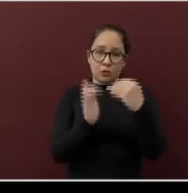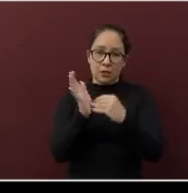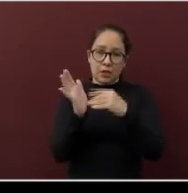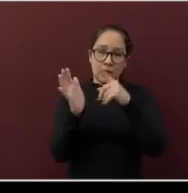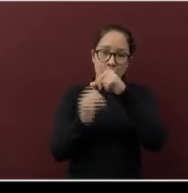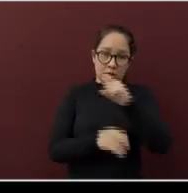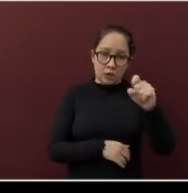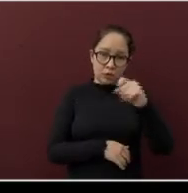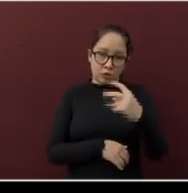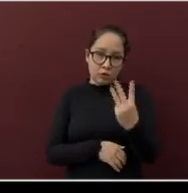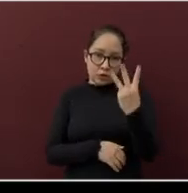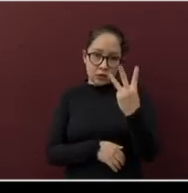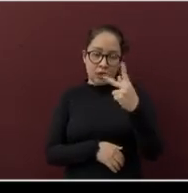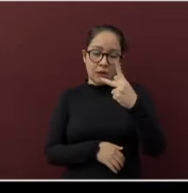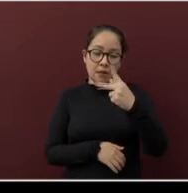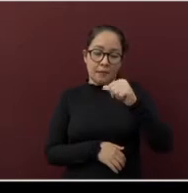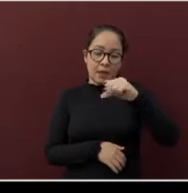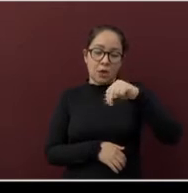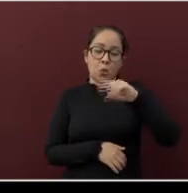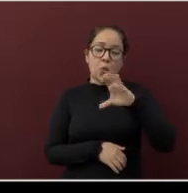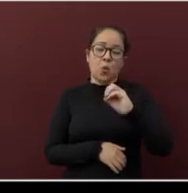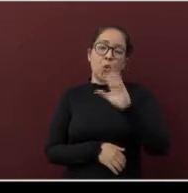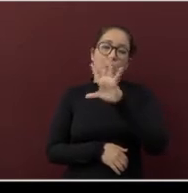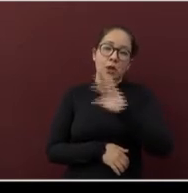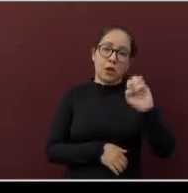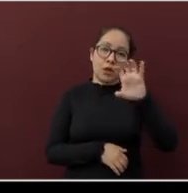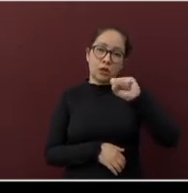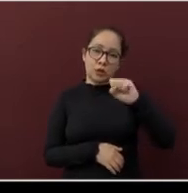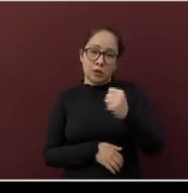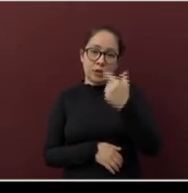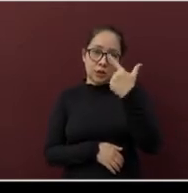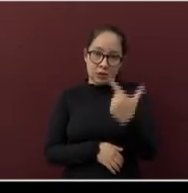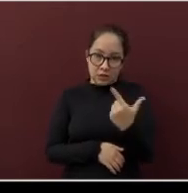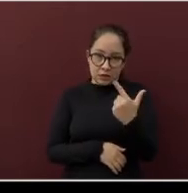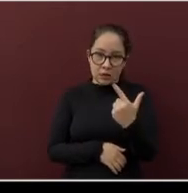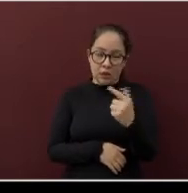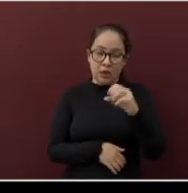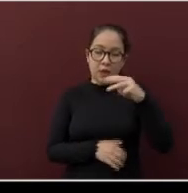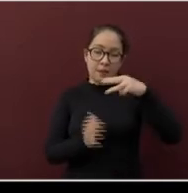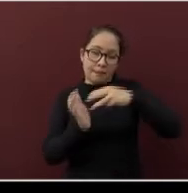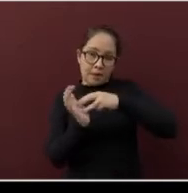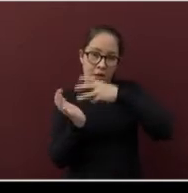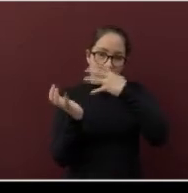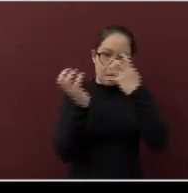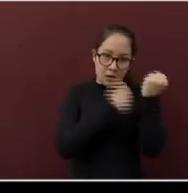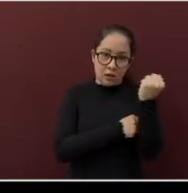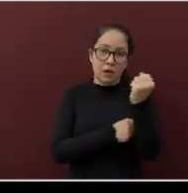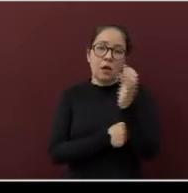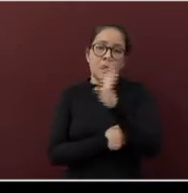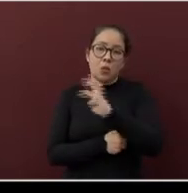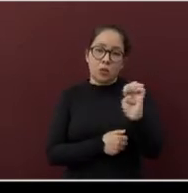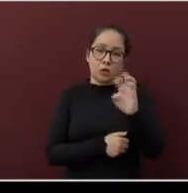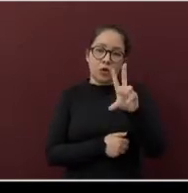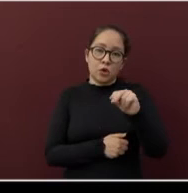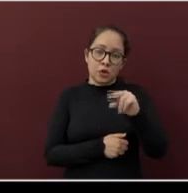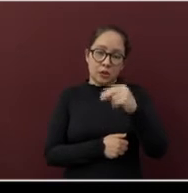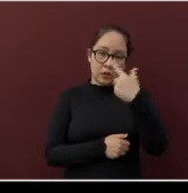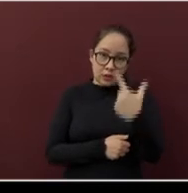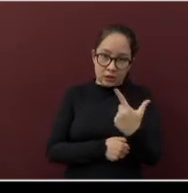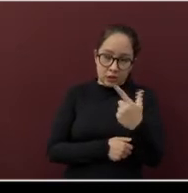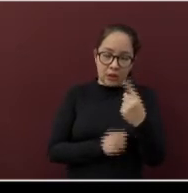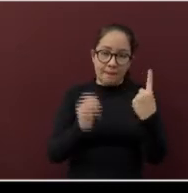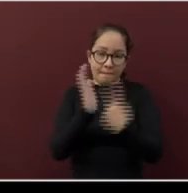103 y pánuco 567 martínez de la torre 487